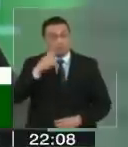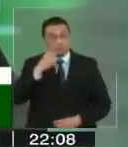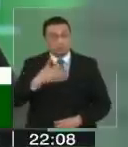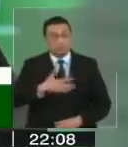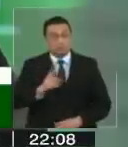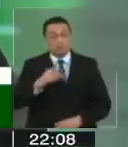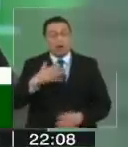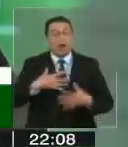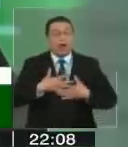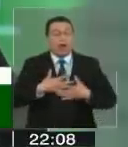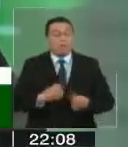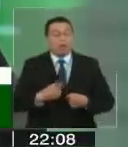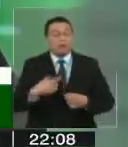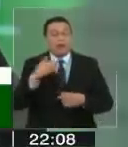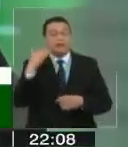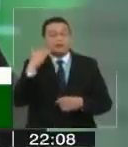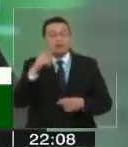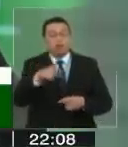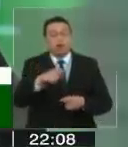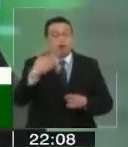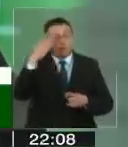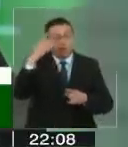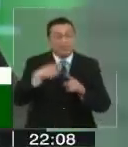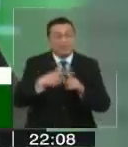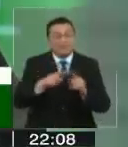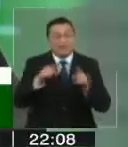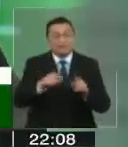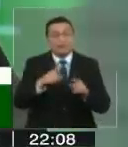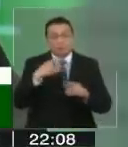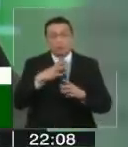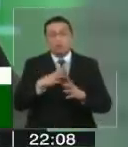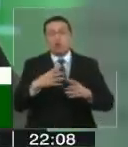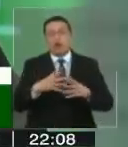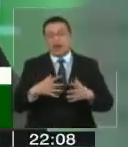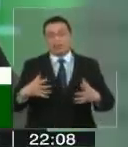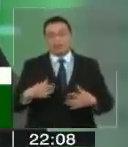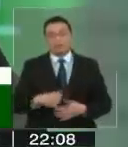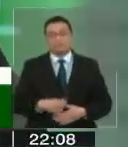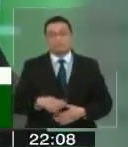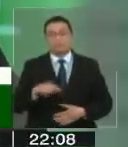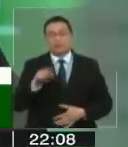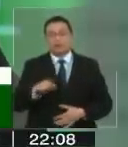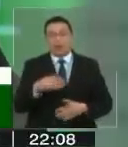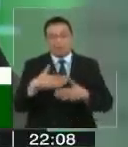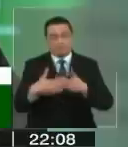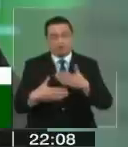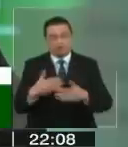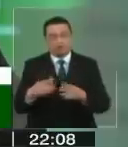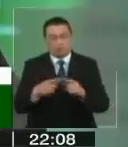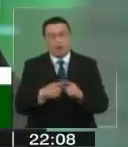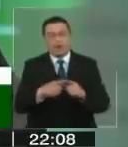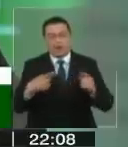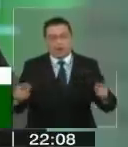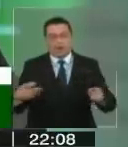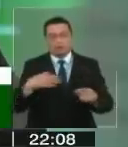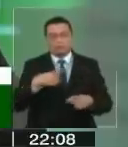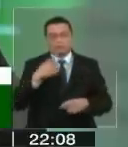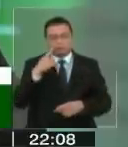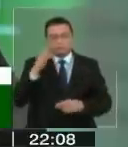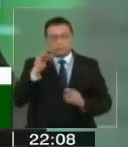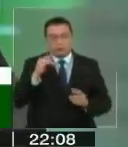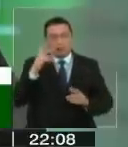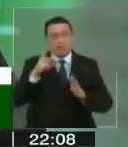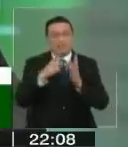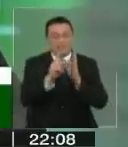hacia los niños con deficiencia en realidad ha sido siempre súper grande. Bueno, este proceso fue súper largo. Me resigné en que no tenía